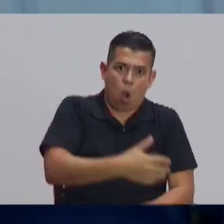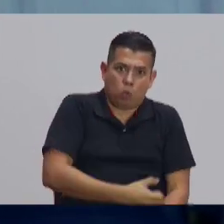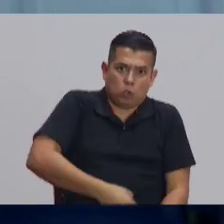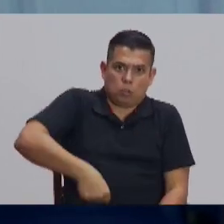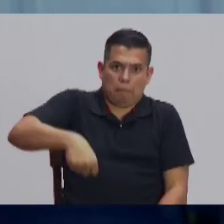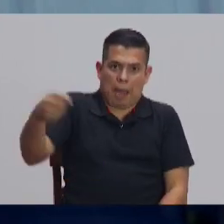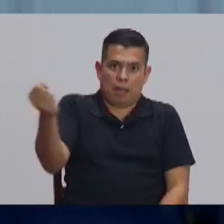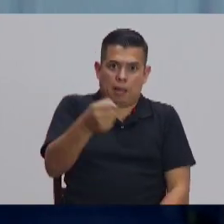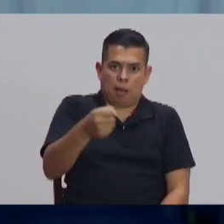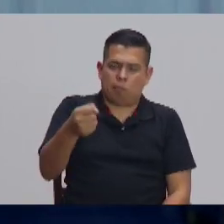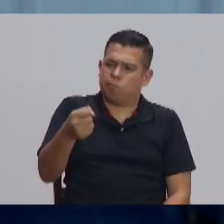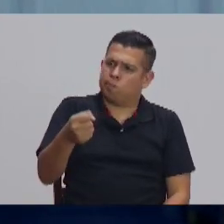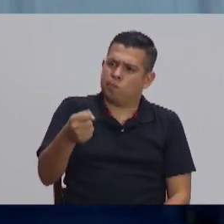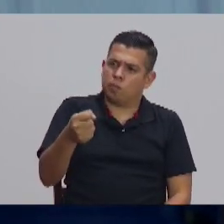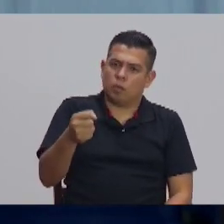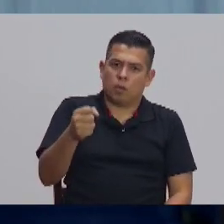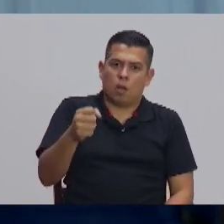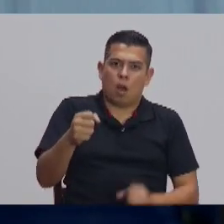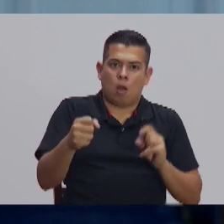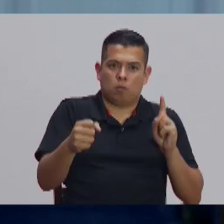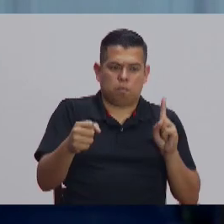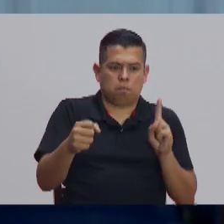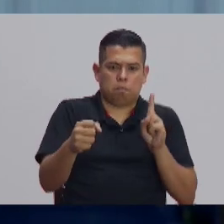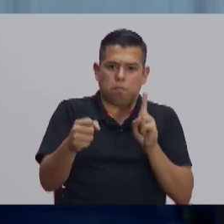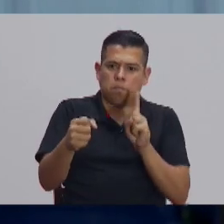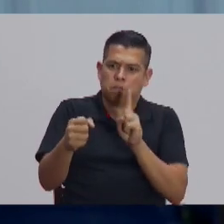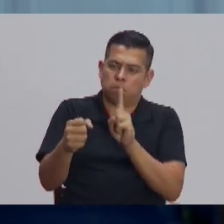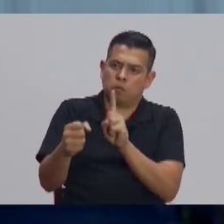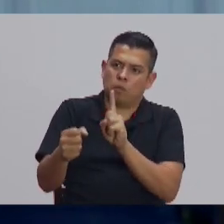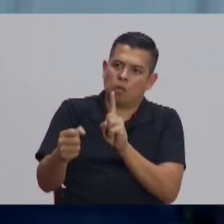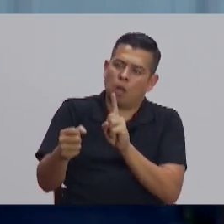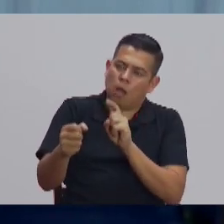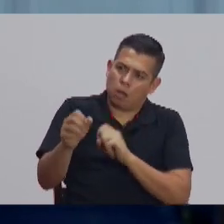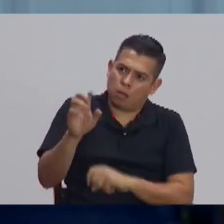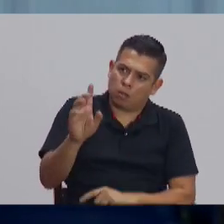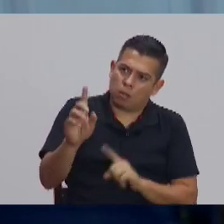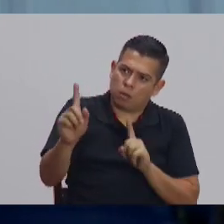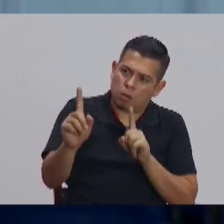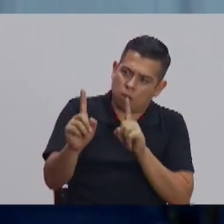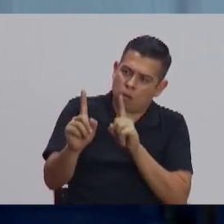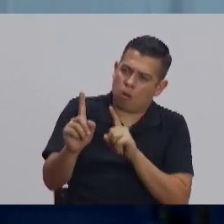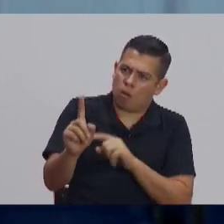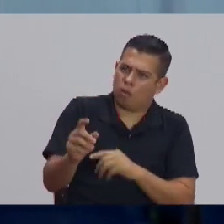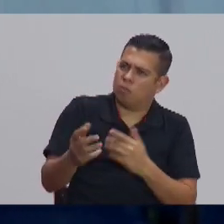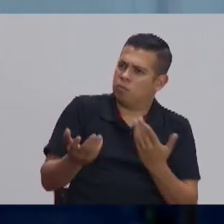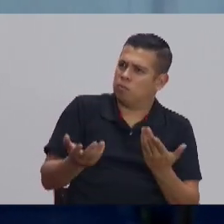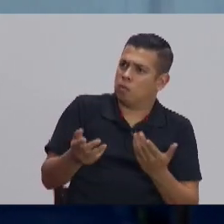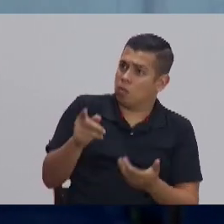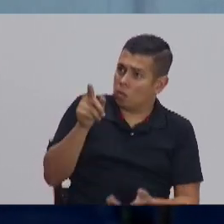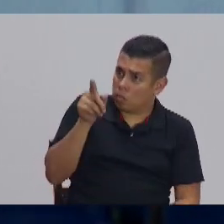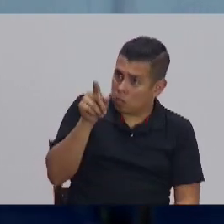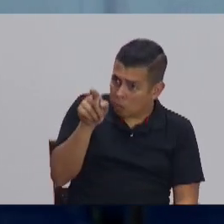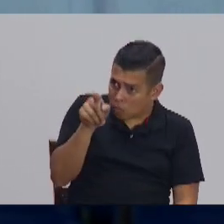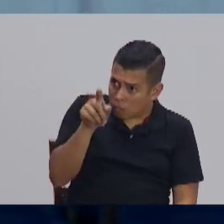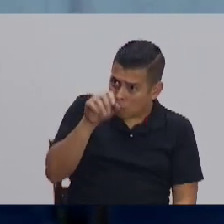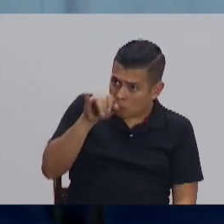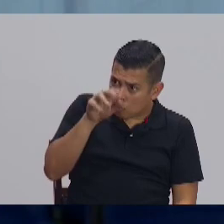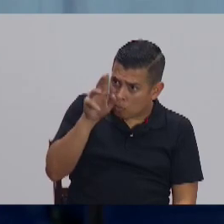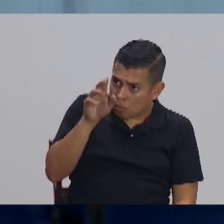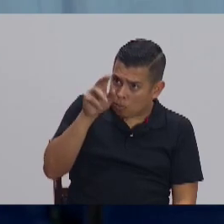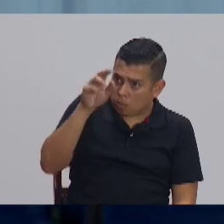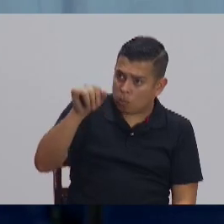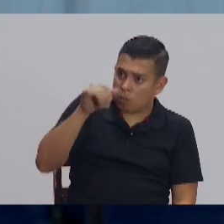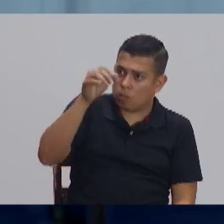desenvainada en su mano y josué yendo hacia él le dijo de los